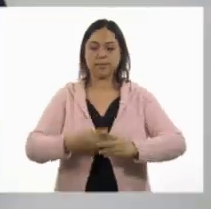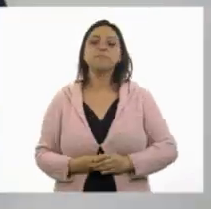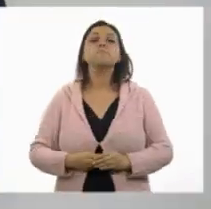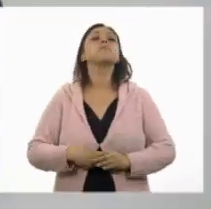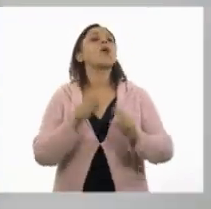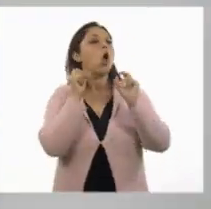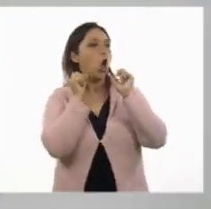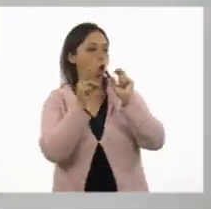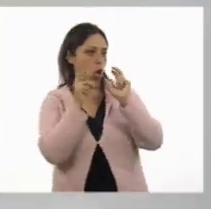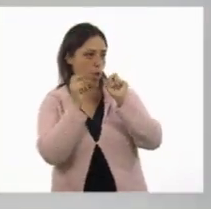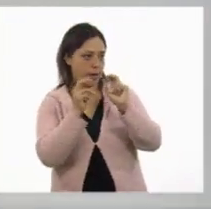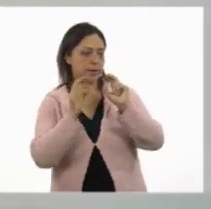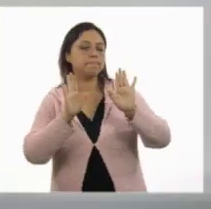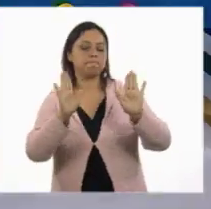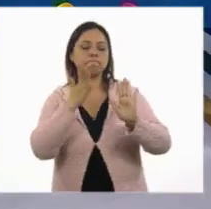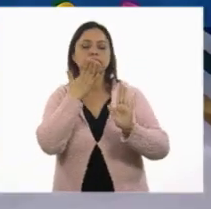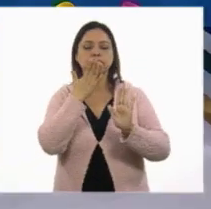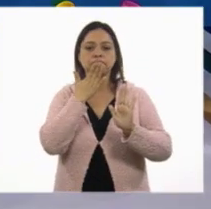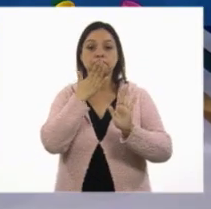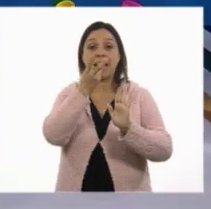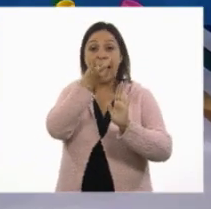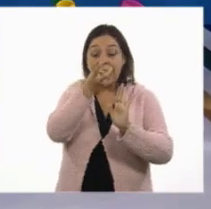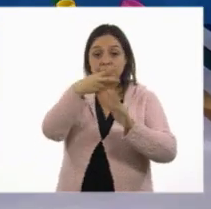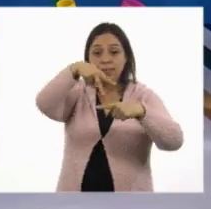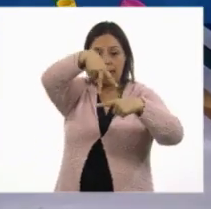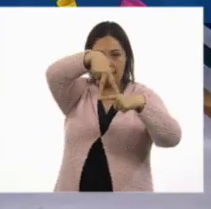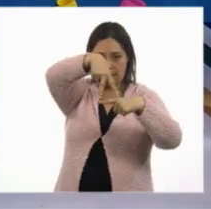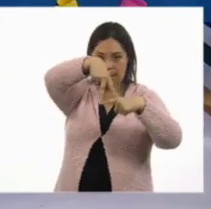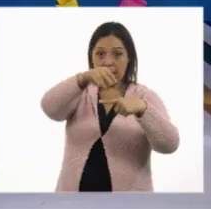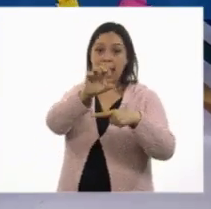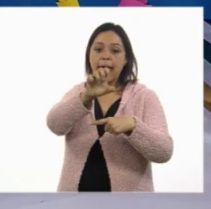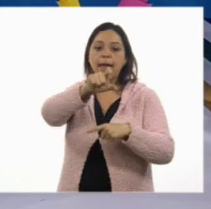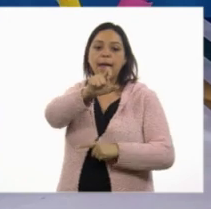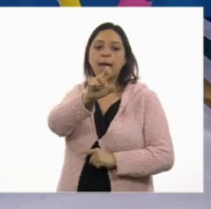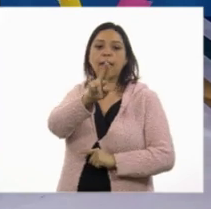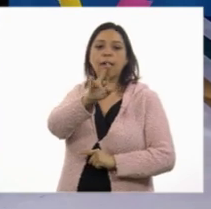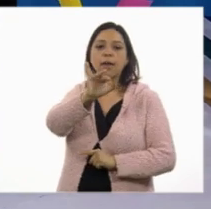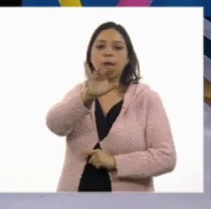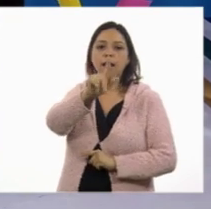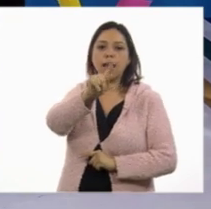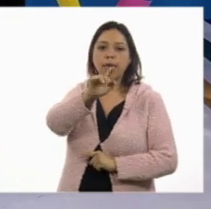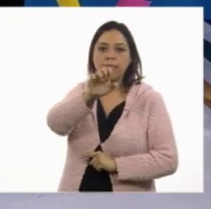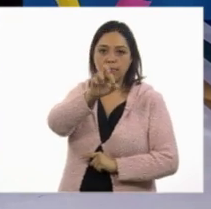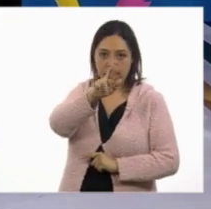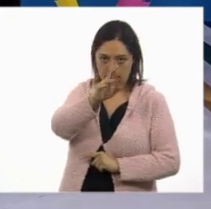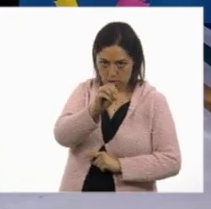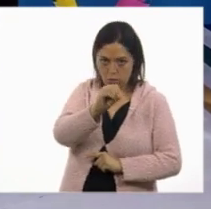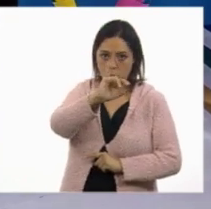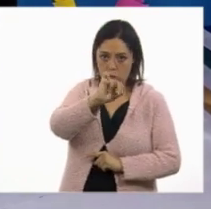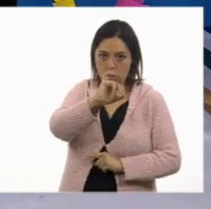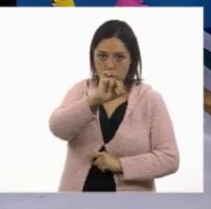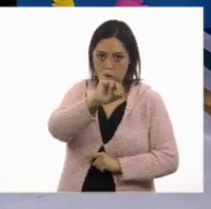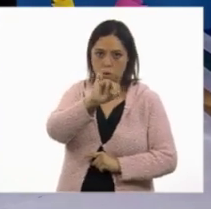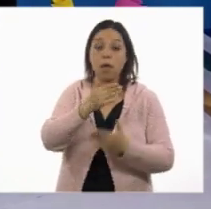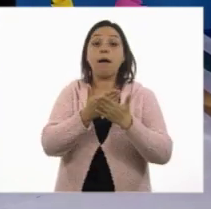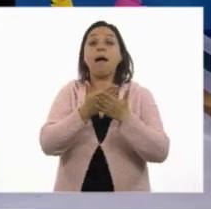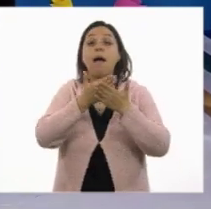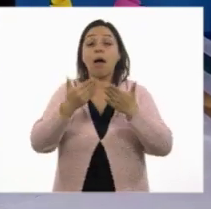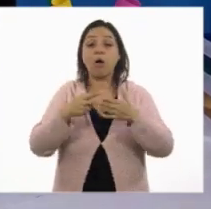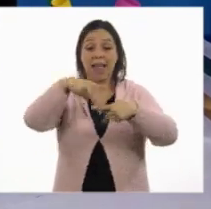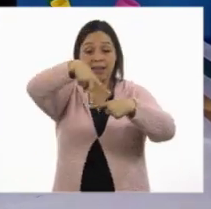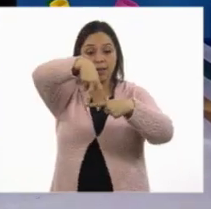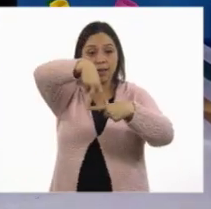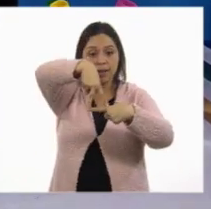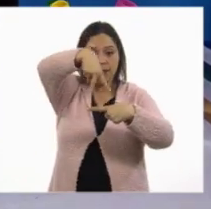Ok, entonces vamos, este es el equilátero. Vamos a ver, ¿me lo prestas? Lo voy a pegar aquí en el pizarrón. Y entonces el isósceles,